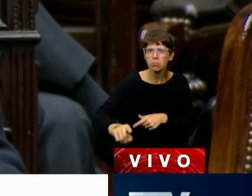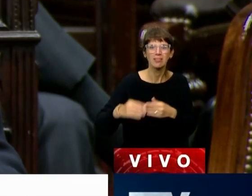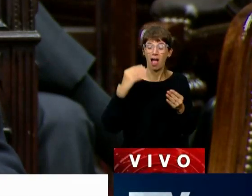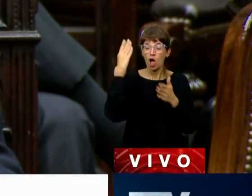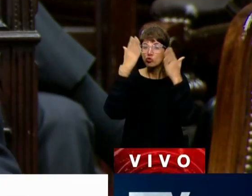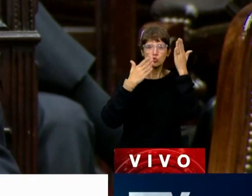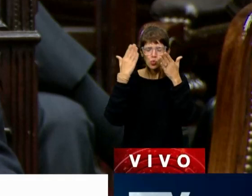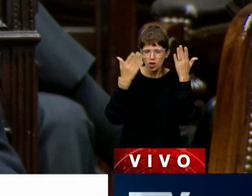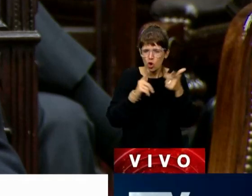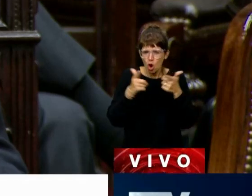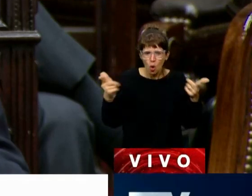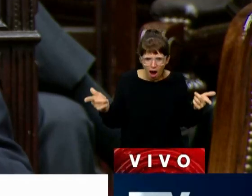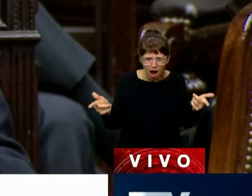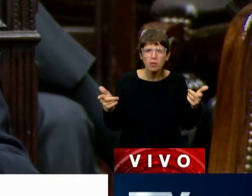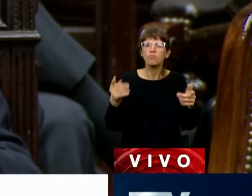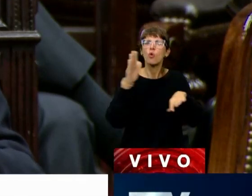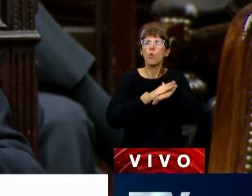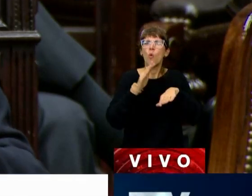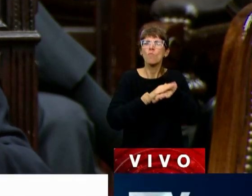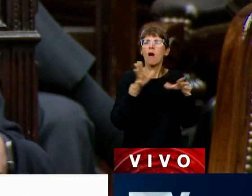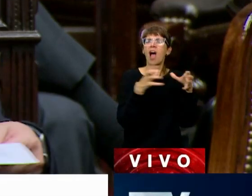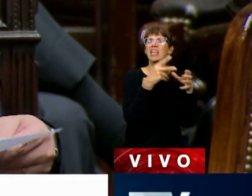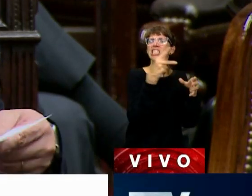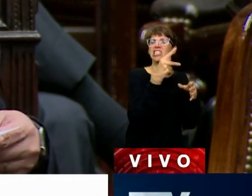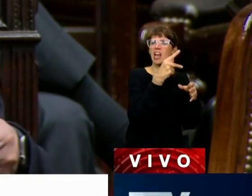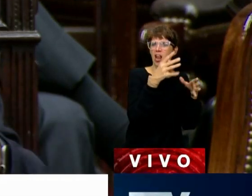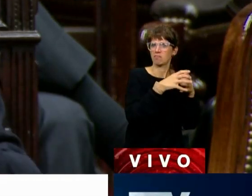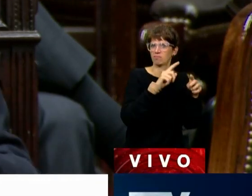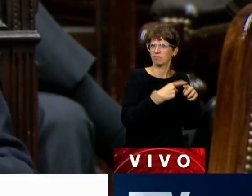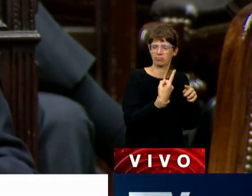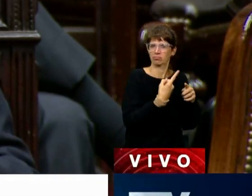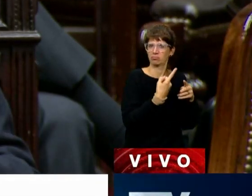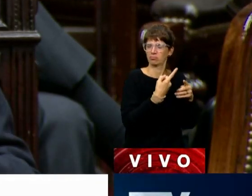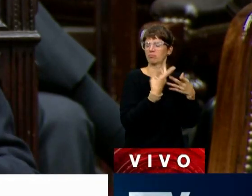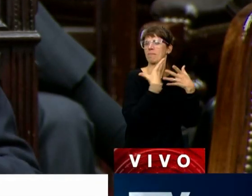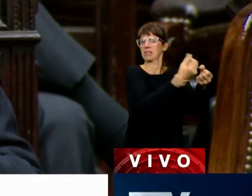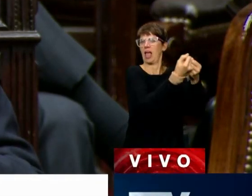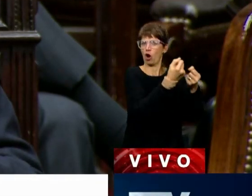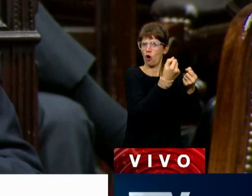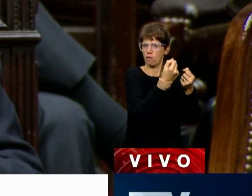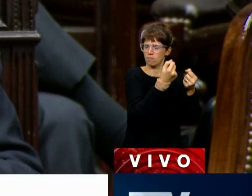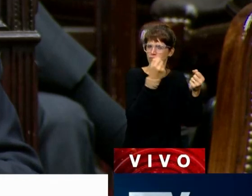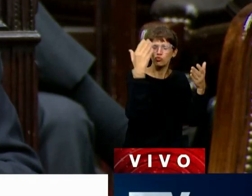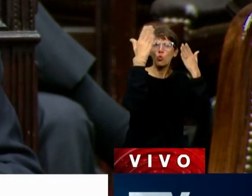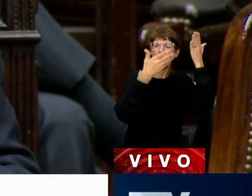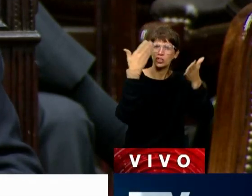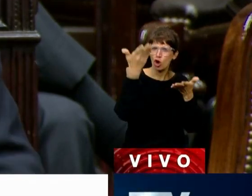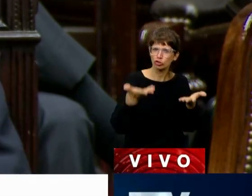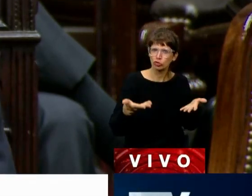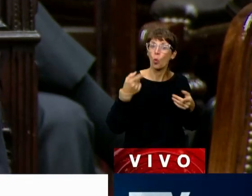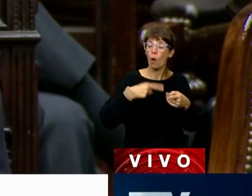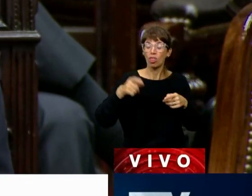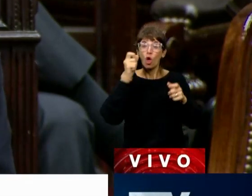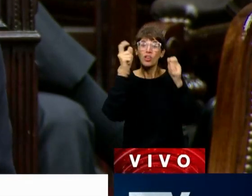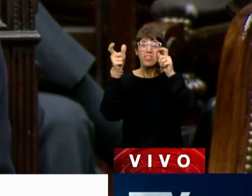sacado a los argentinos el kirchnerismo la posibilidad de soñar. Cada vez que se les acaban las ideas,